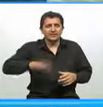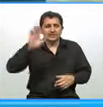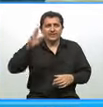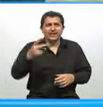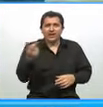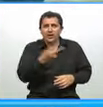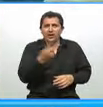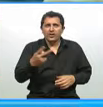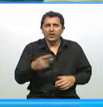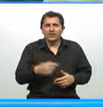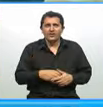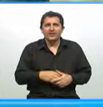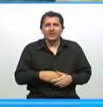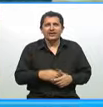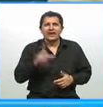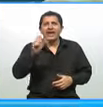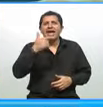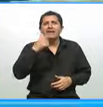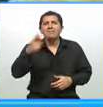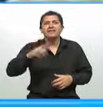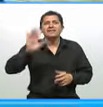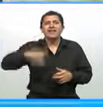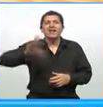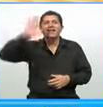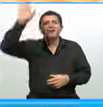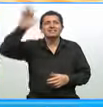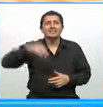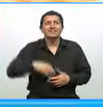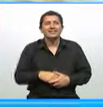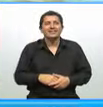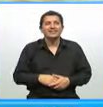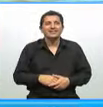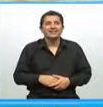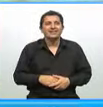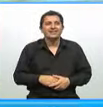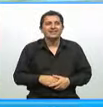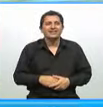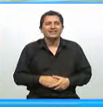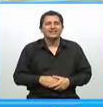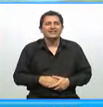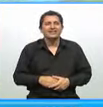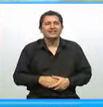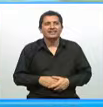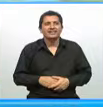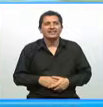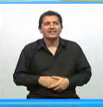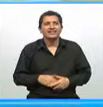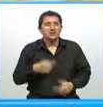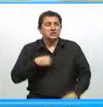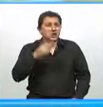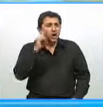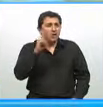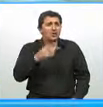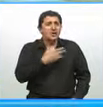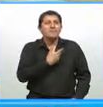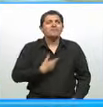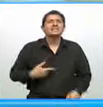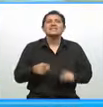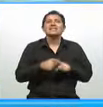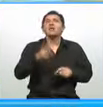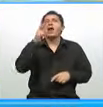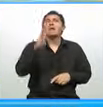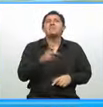entrenador. Bauza al tenis y el señor Lamas al básquet. ¿Cómo lo ves, Lamas? Y lo veo bien. El presidente es como el Papa,